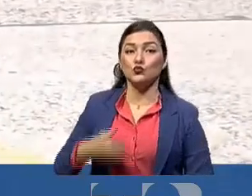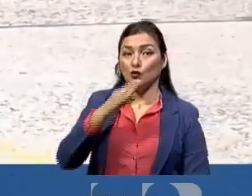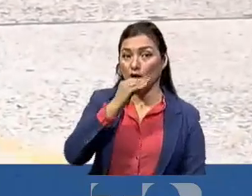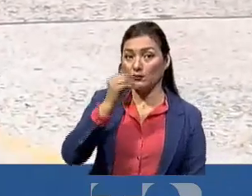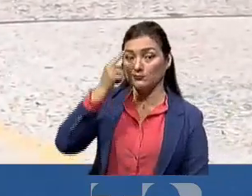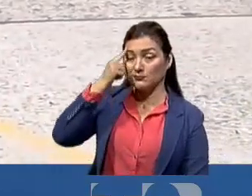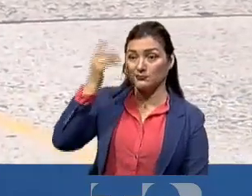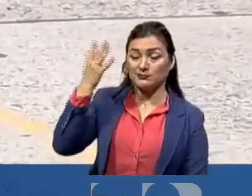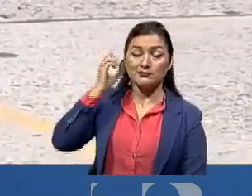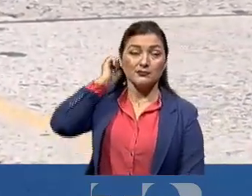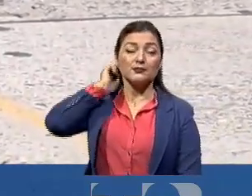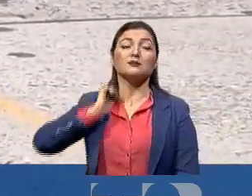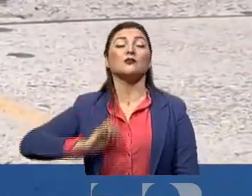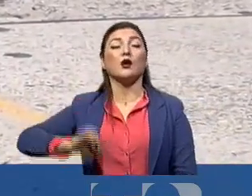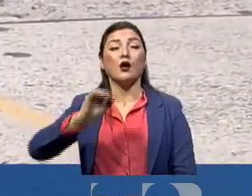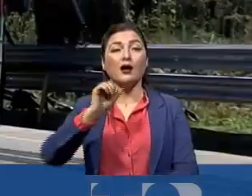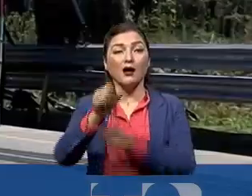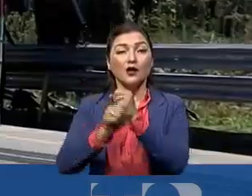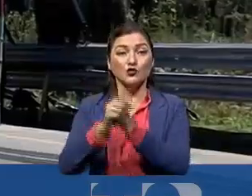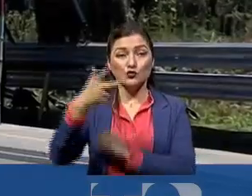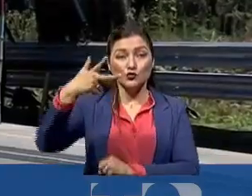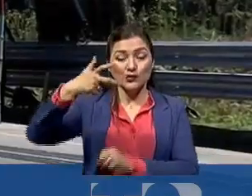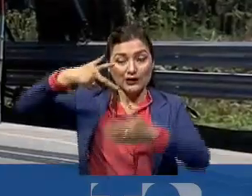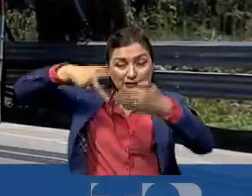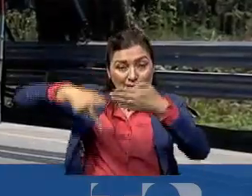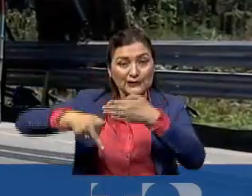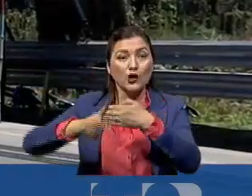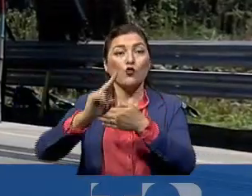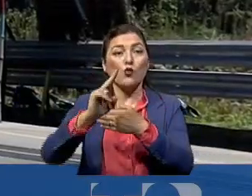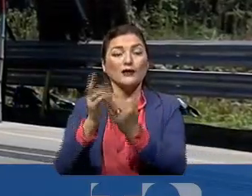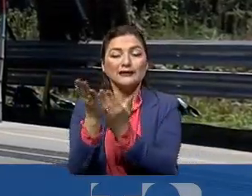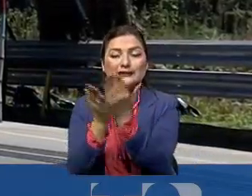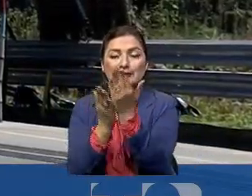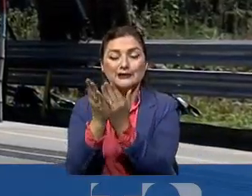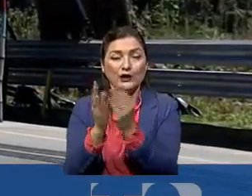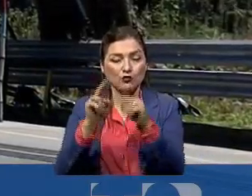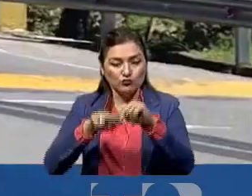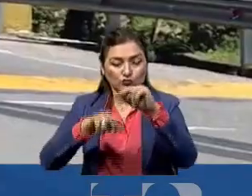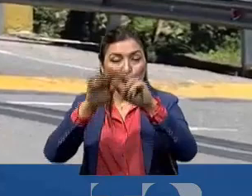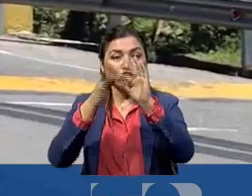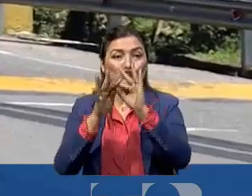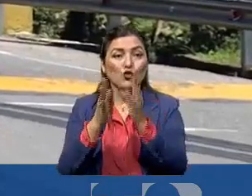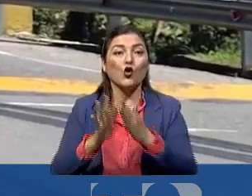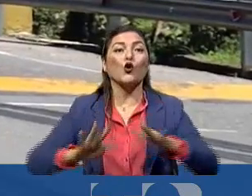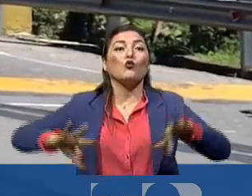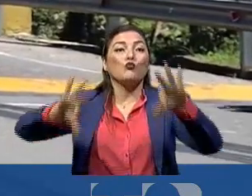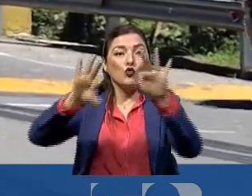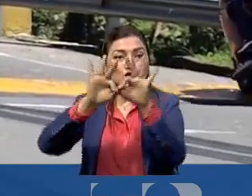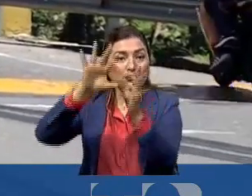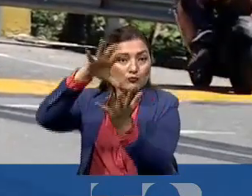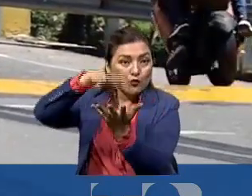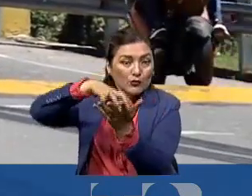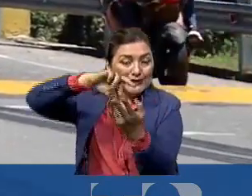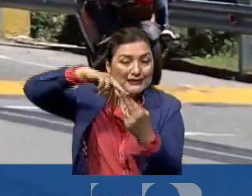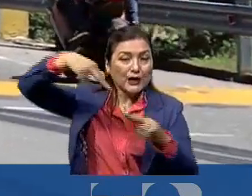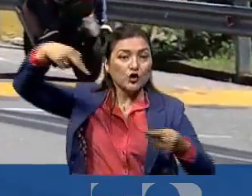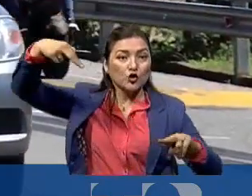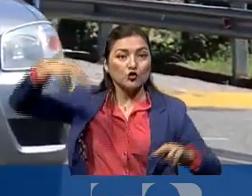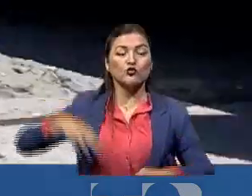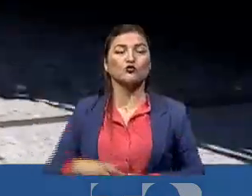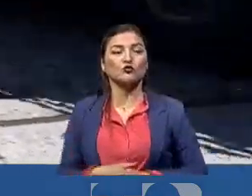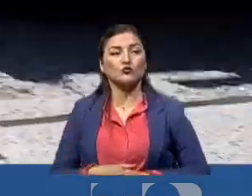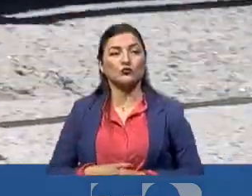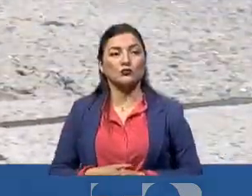hace 13 años fue inaugurado y puesto el servicio este viaducto de gran importancia en la provincia y región es muy